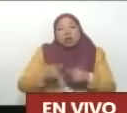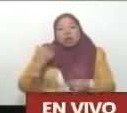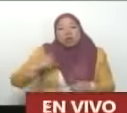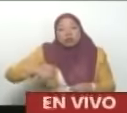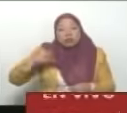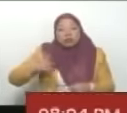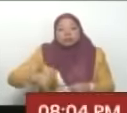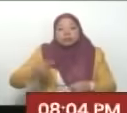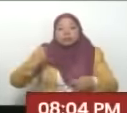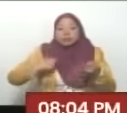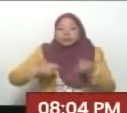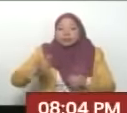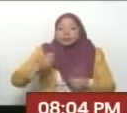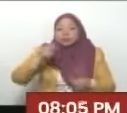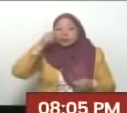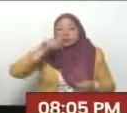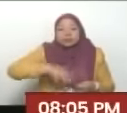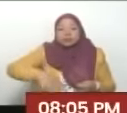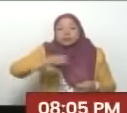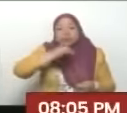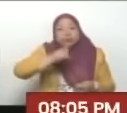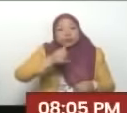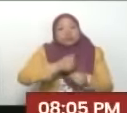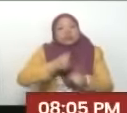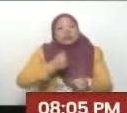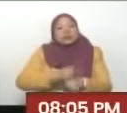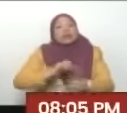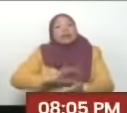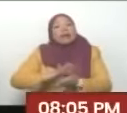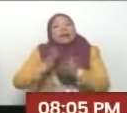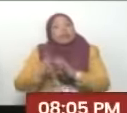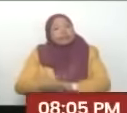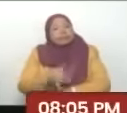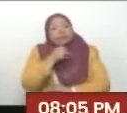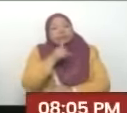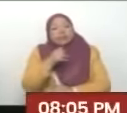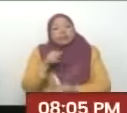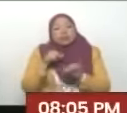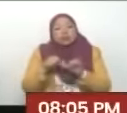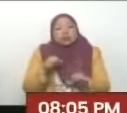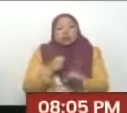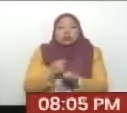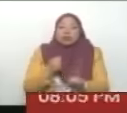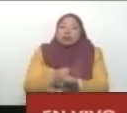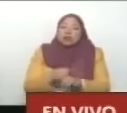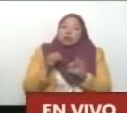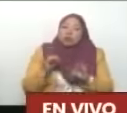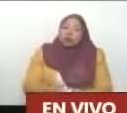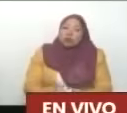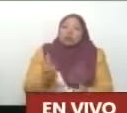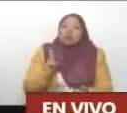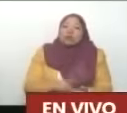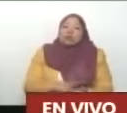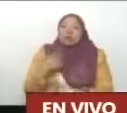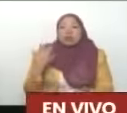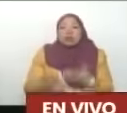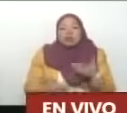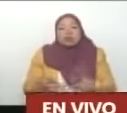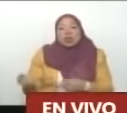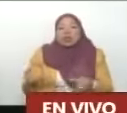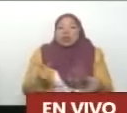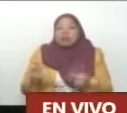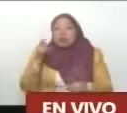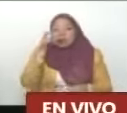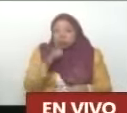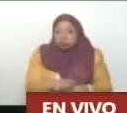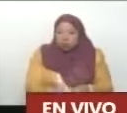disidentes, restringir la pluralidad informativa, socavar la posibilidad de sostener opiniones informadas y de participar activamente en el debate